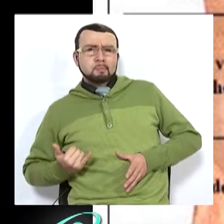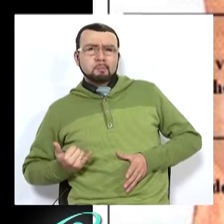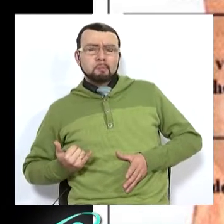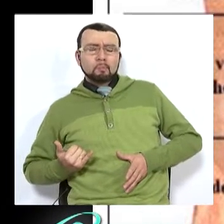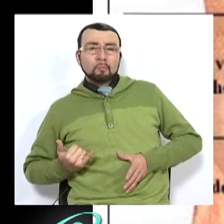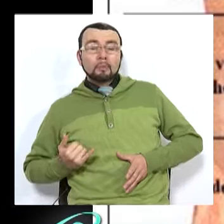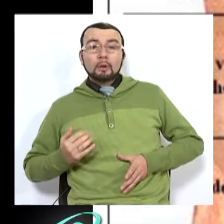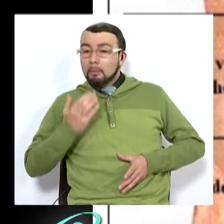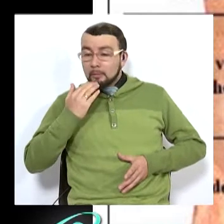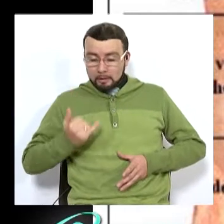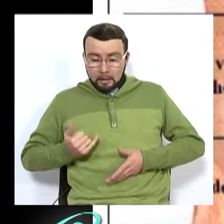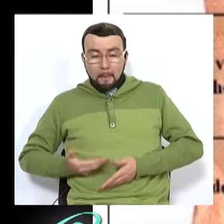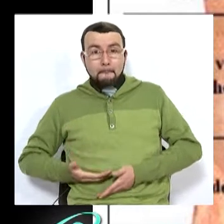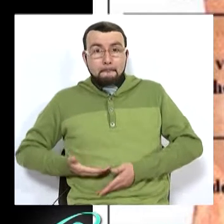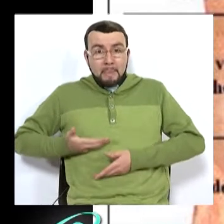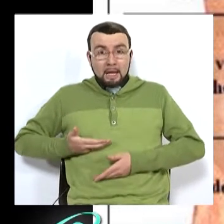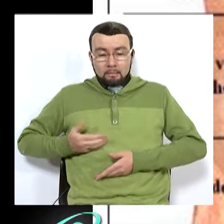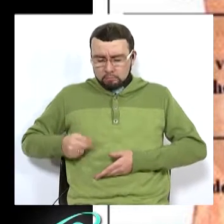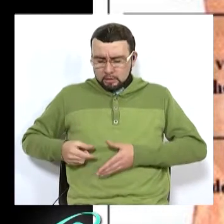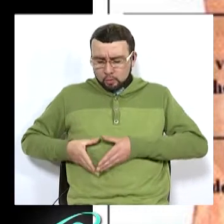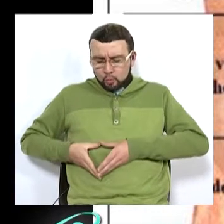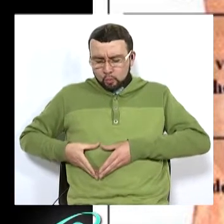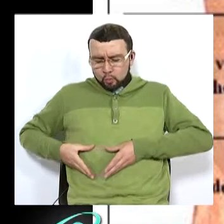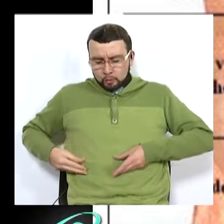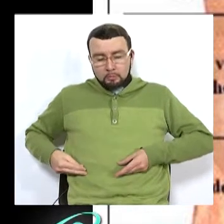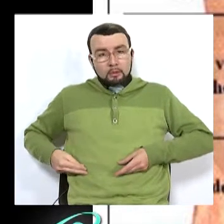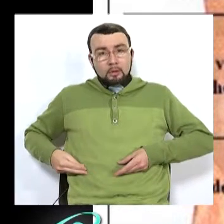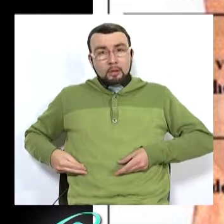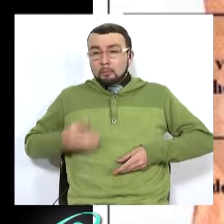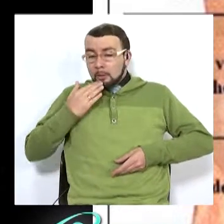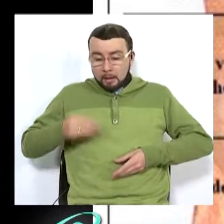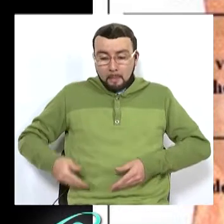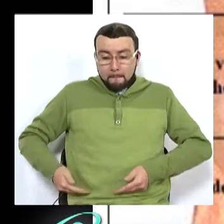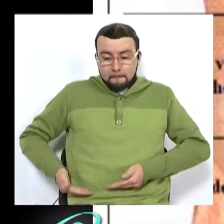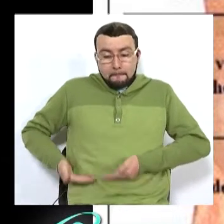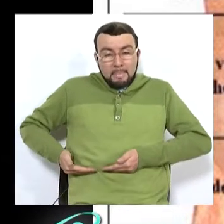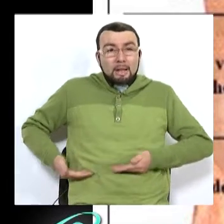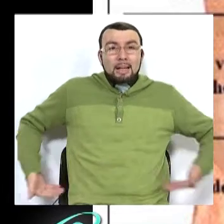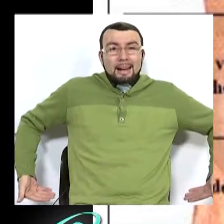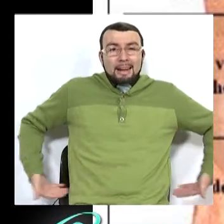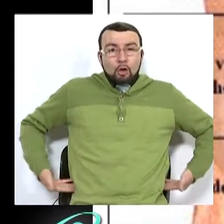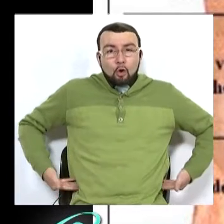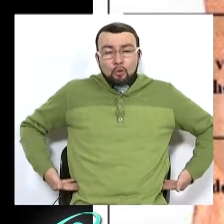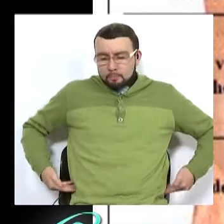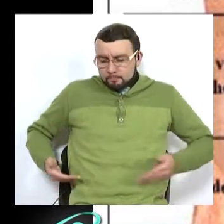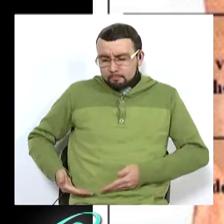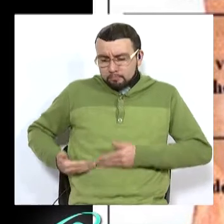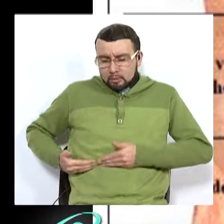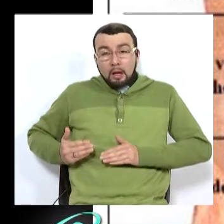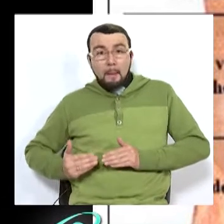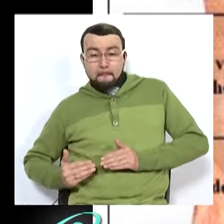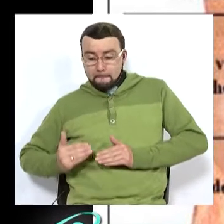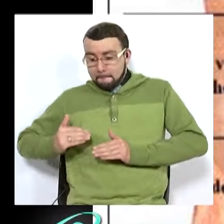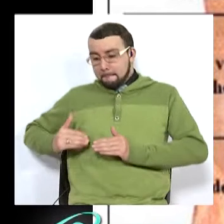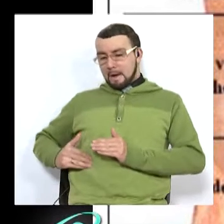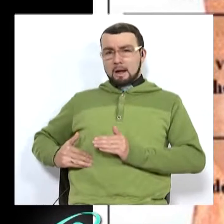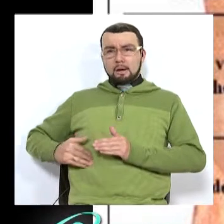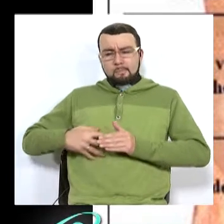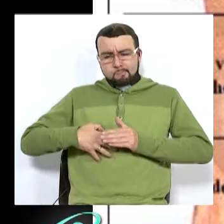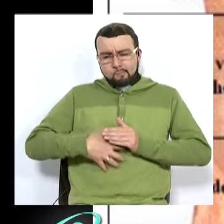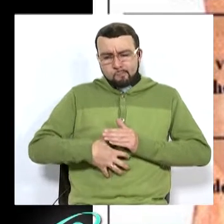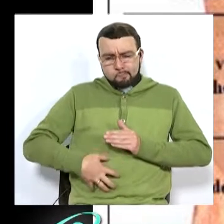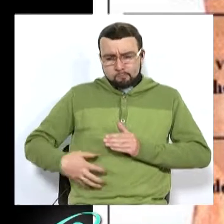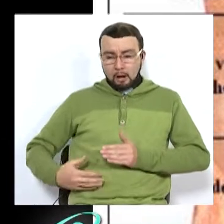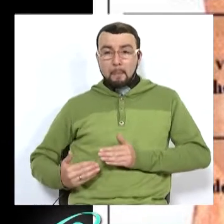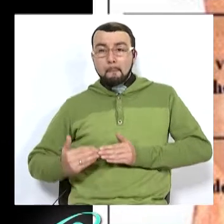polo superior del riñón derecho, aunque el riñón derecho está por detrás del peritoneo de las vísceras abdominales, también